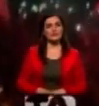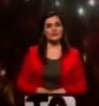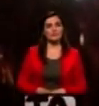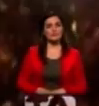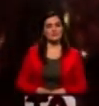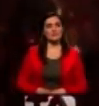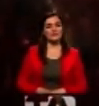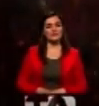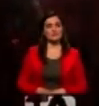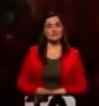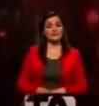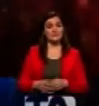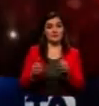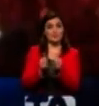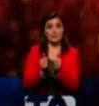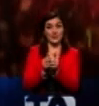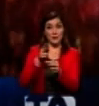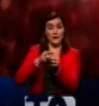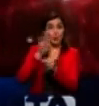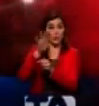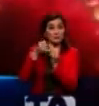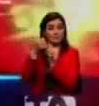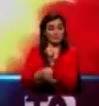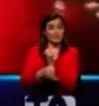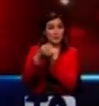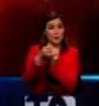El rival de Barcelona para los cuartos de final saldrá